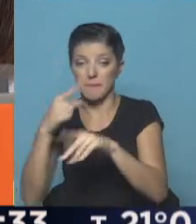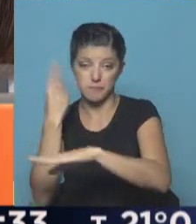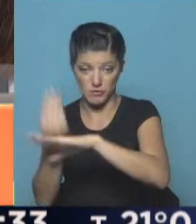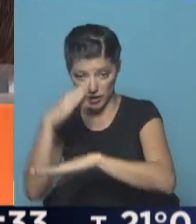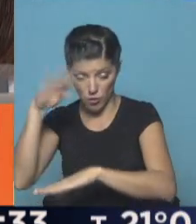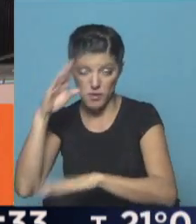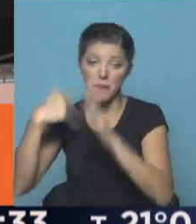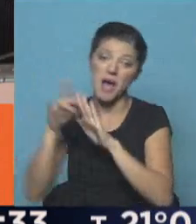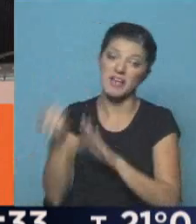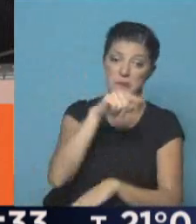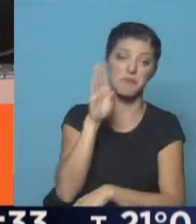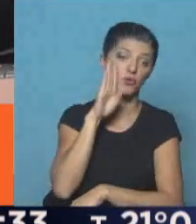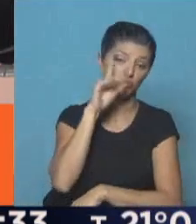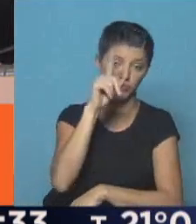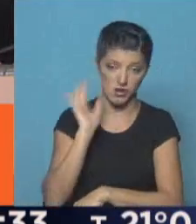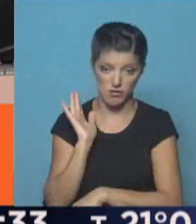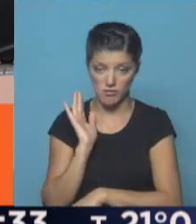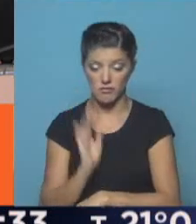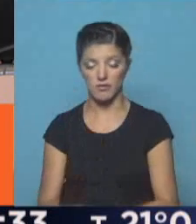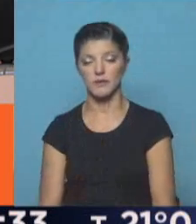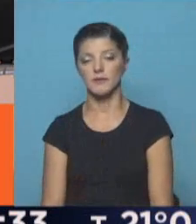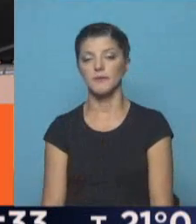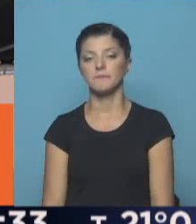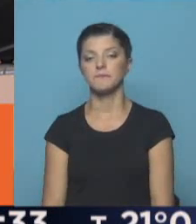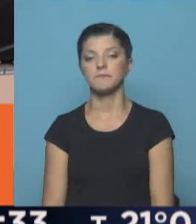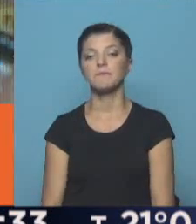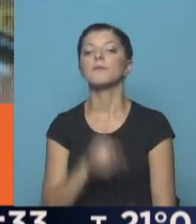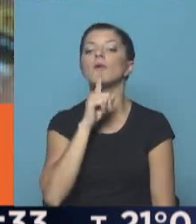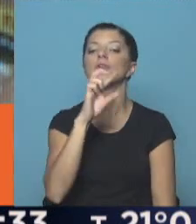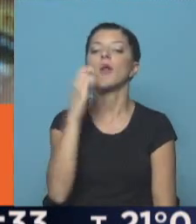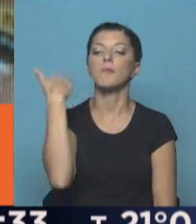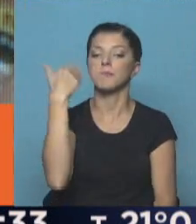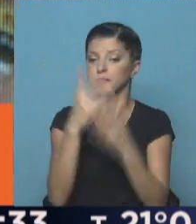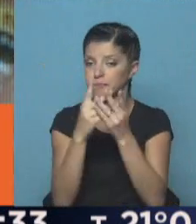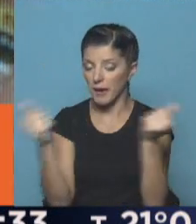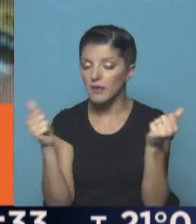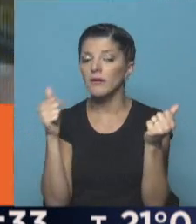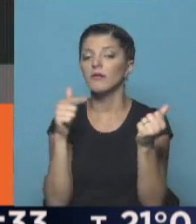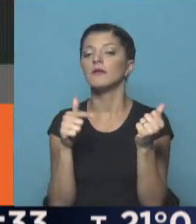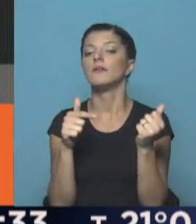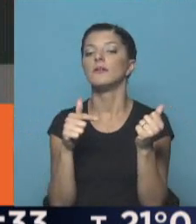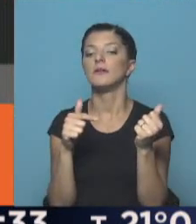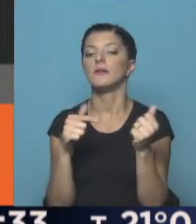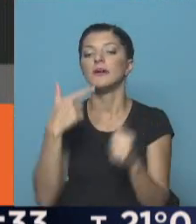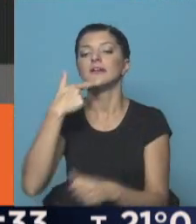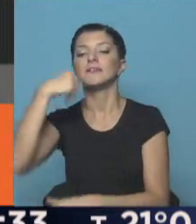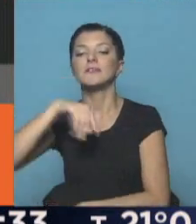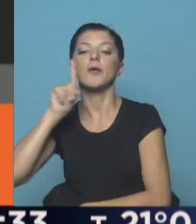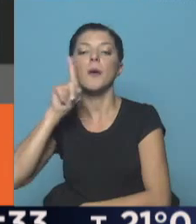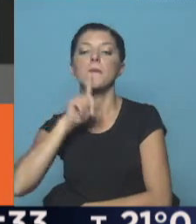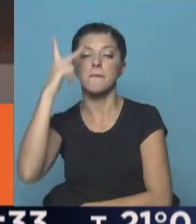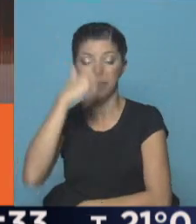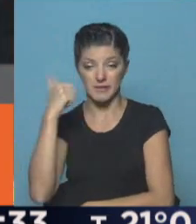para nosotros ahora. De hecho, después del discurso de Trump, viaja Tina Smith, que es la gobernadora